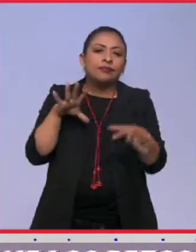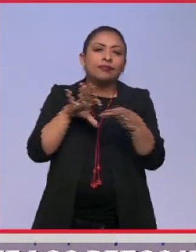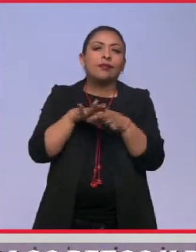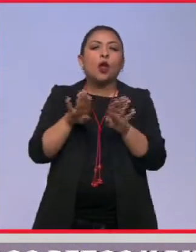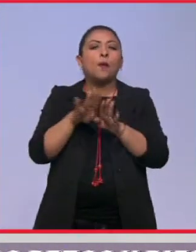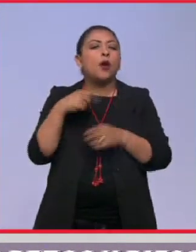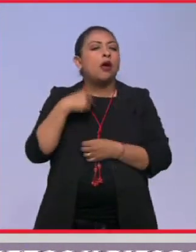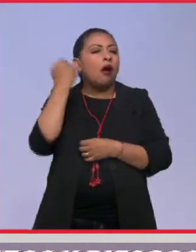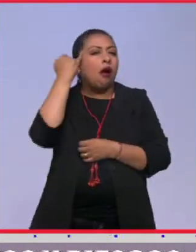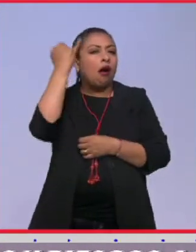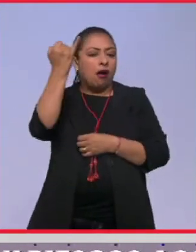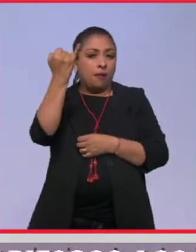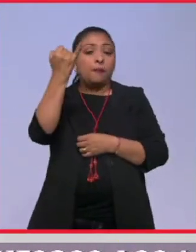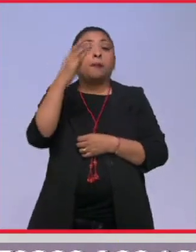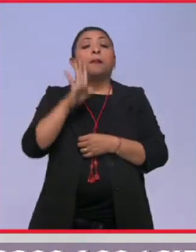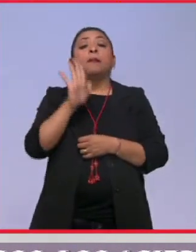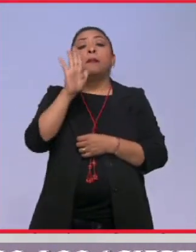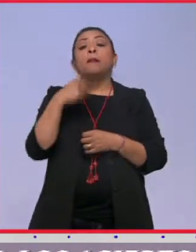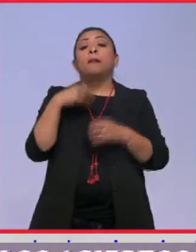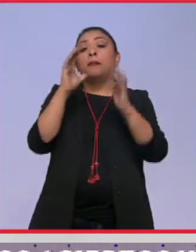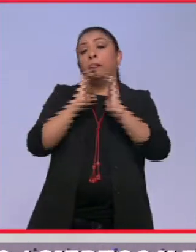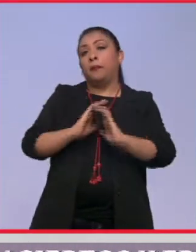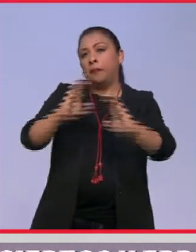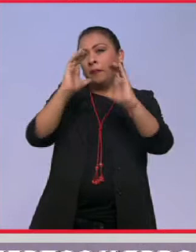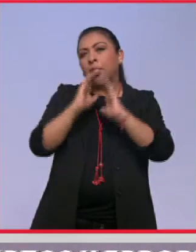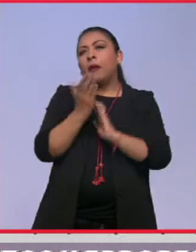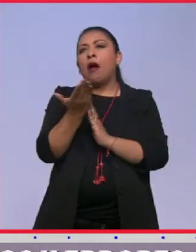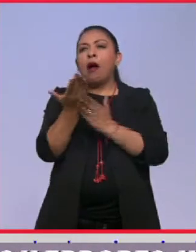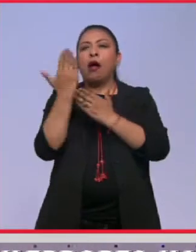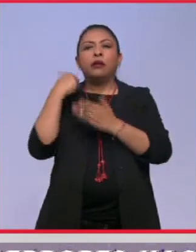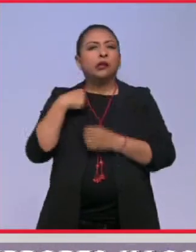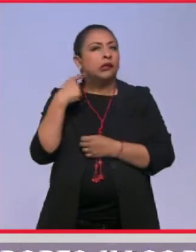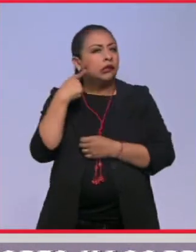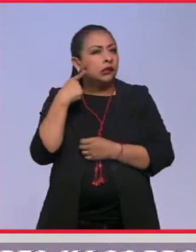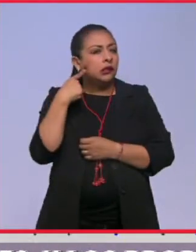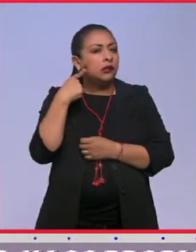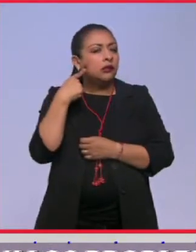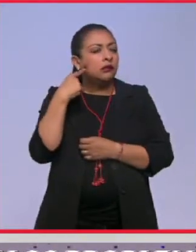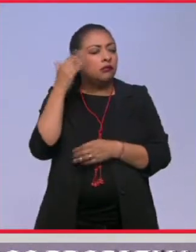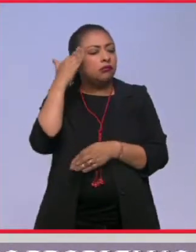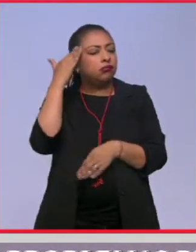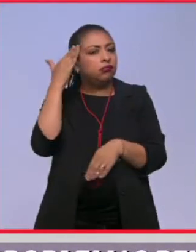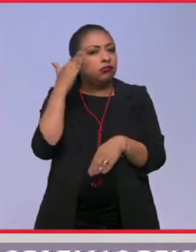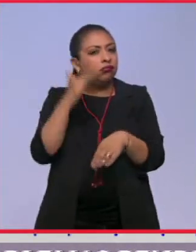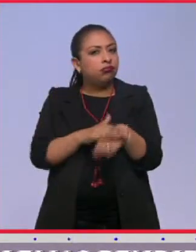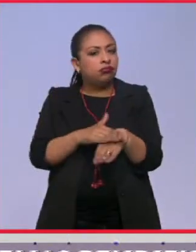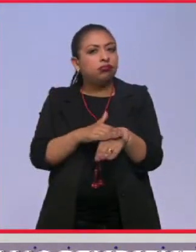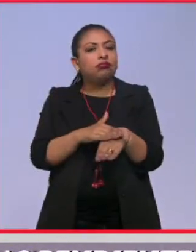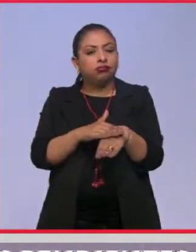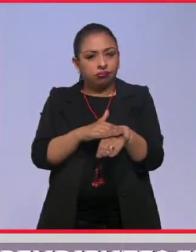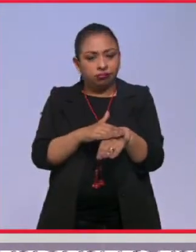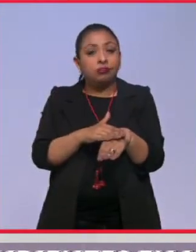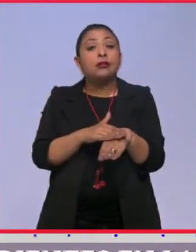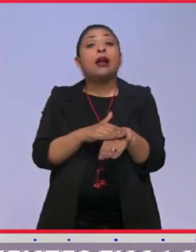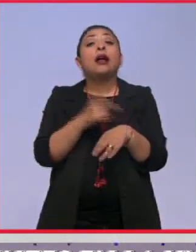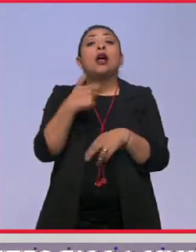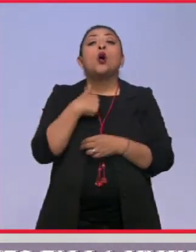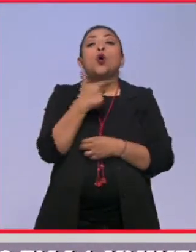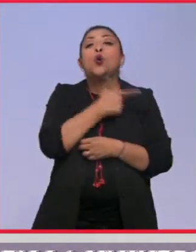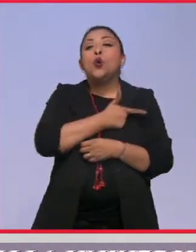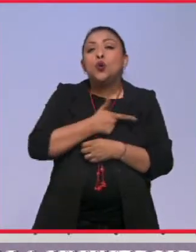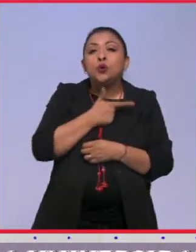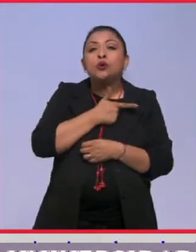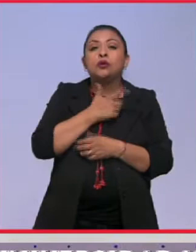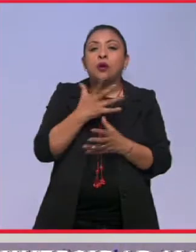colectivo imaginario. Son canciones que alguna vez escuchamos y se nos quedaron grabadas, y ese gusto por